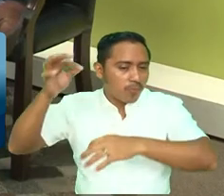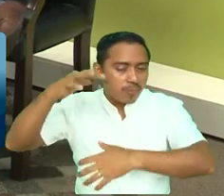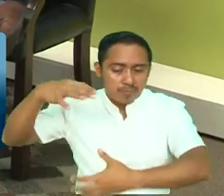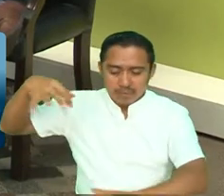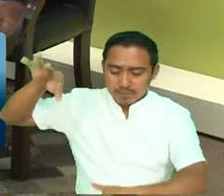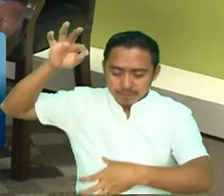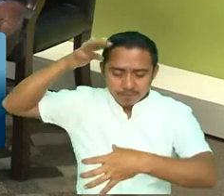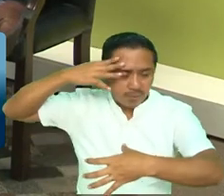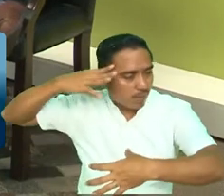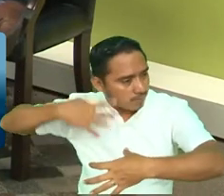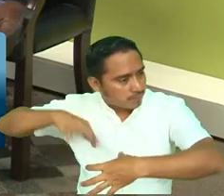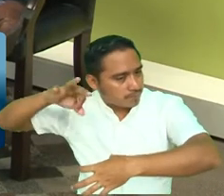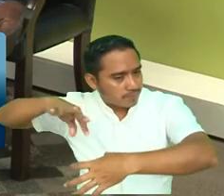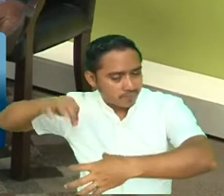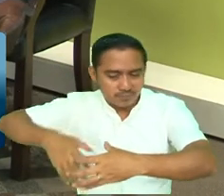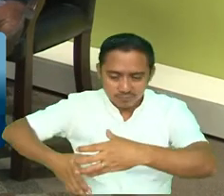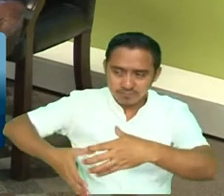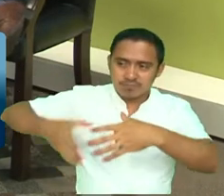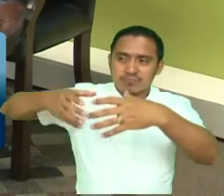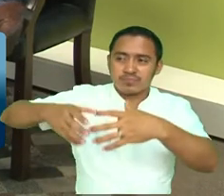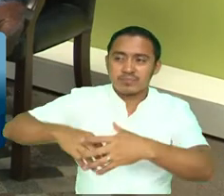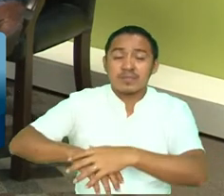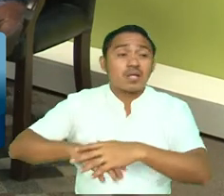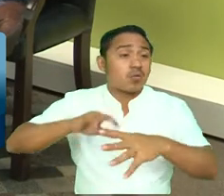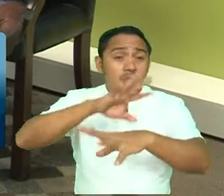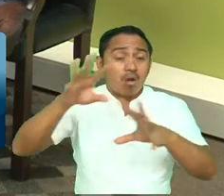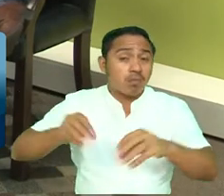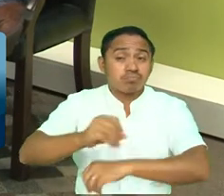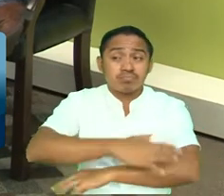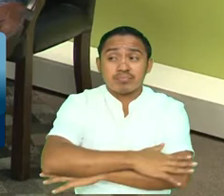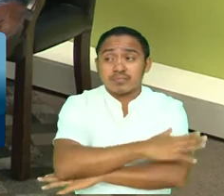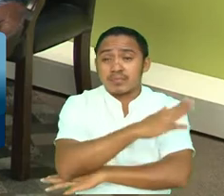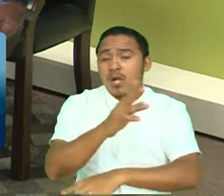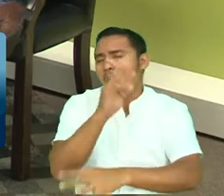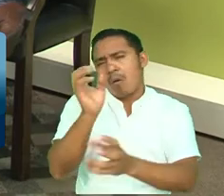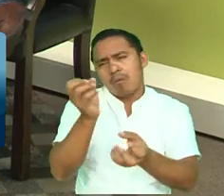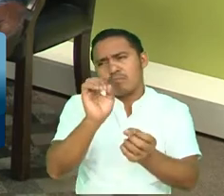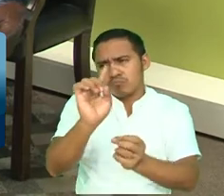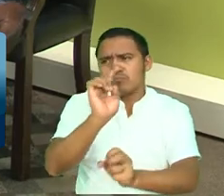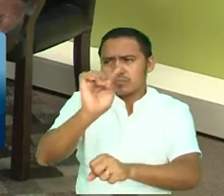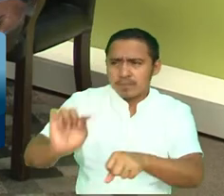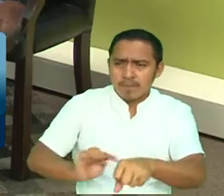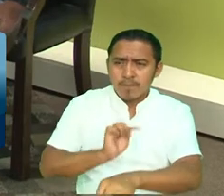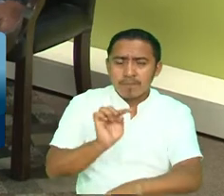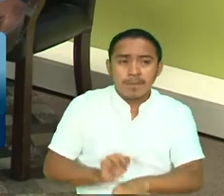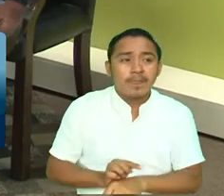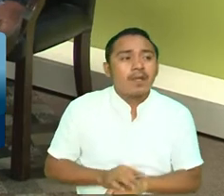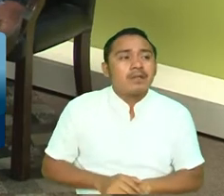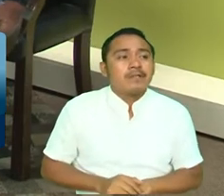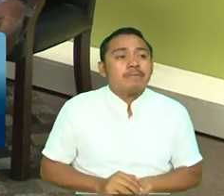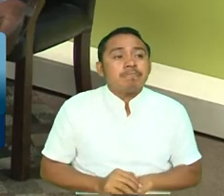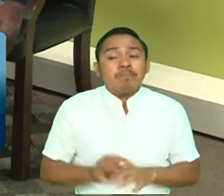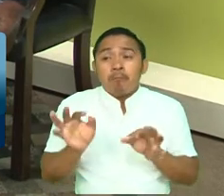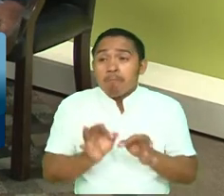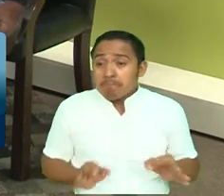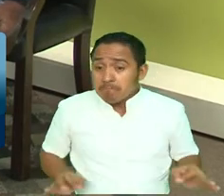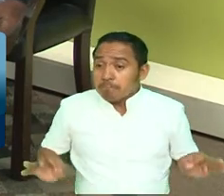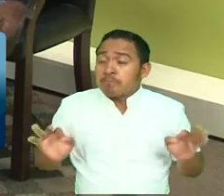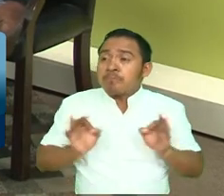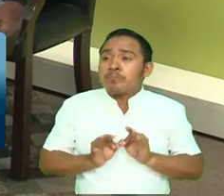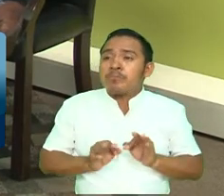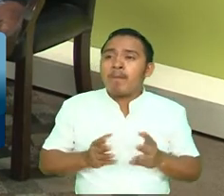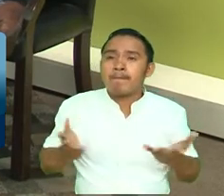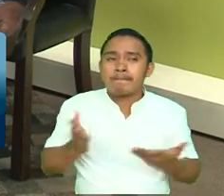Lo recogiéramos en un balde. Ahí en un balde, en todo el día, ¿verdad? Vemos, en una hora, ¿verdad? Vemos cuánto producimos. Es muy importante ese dato, doctor, porque quizás